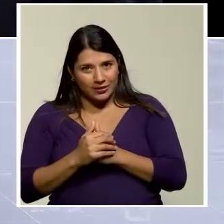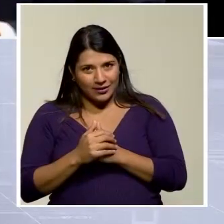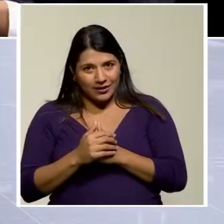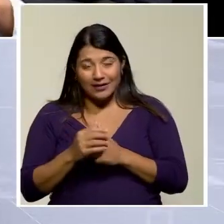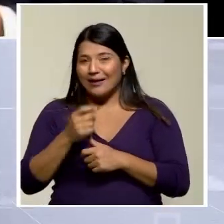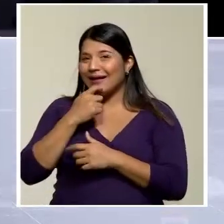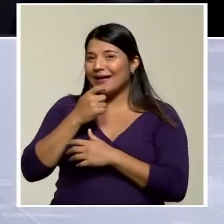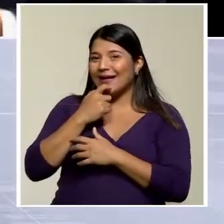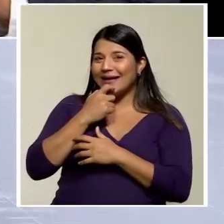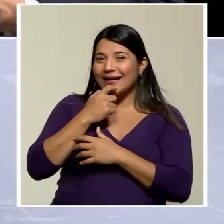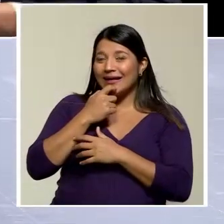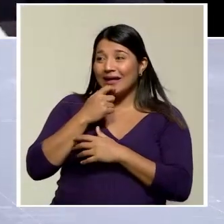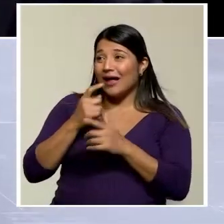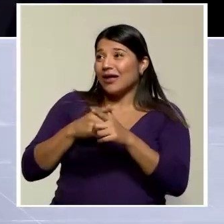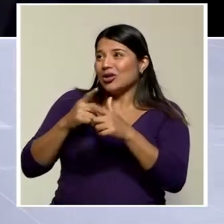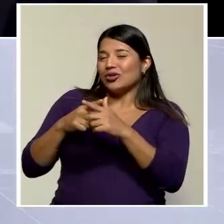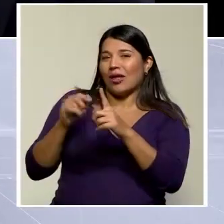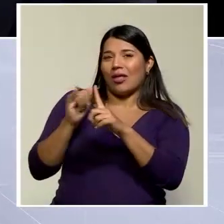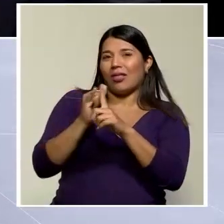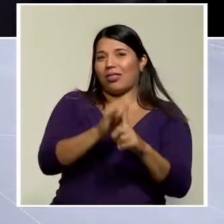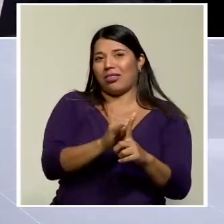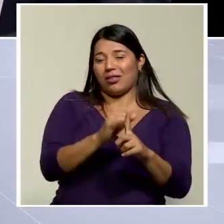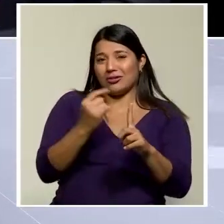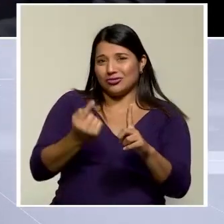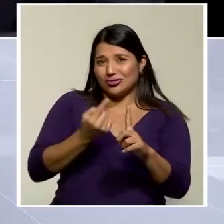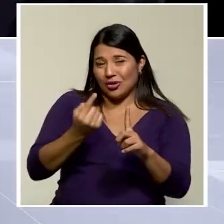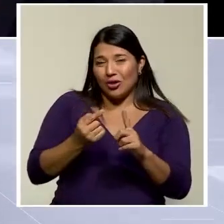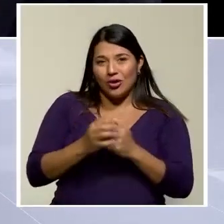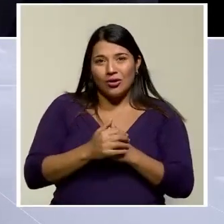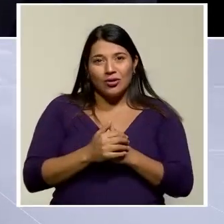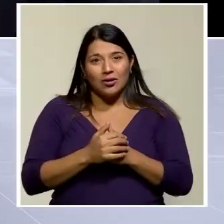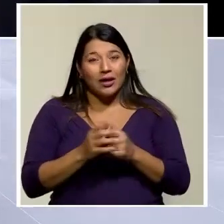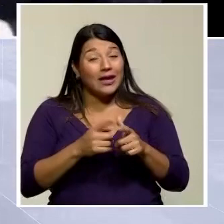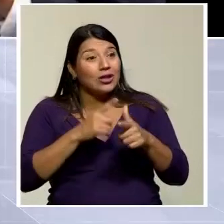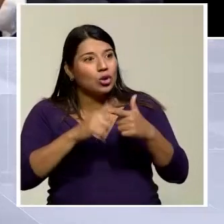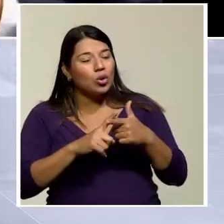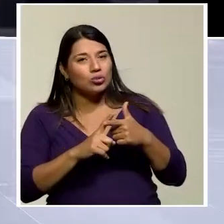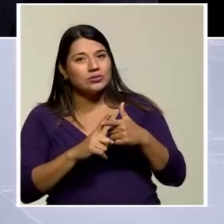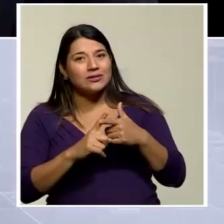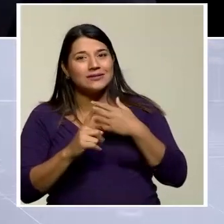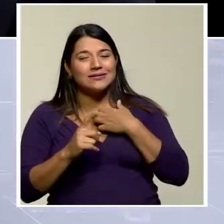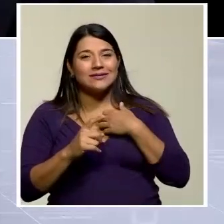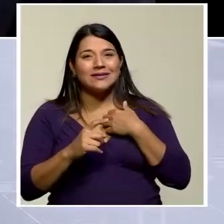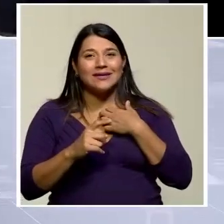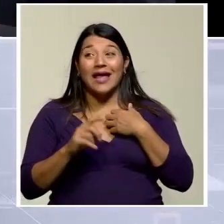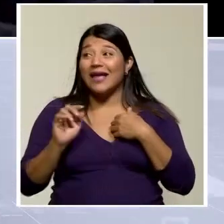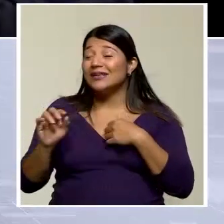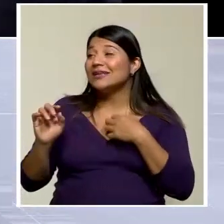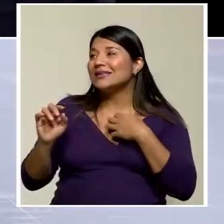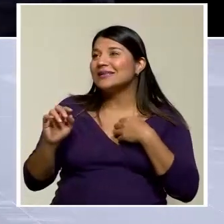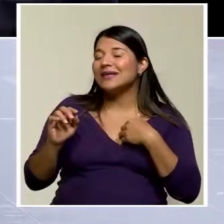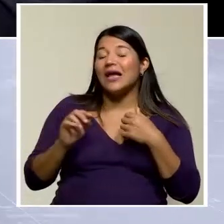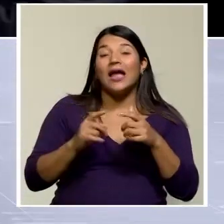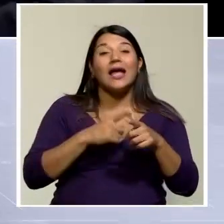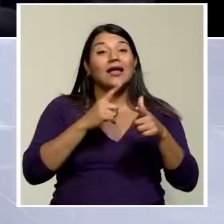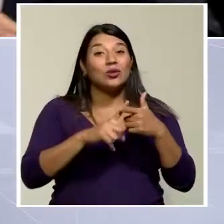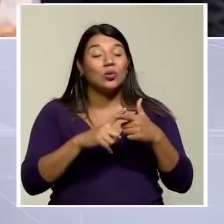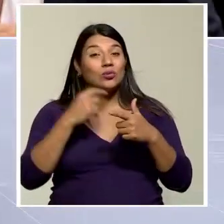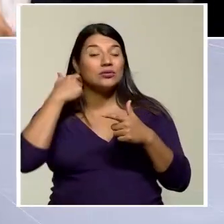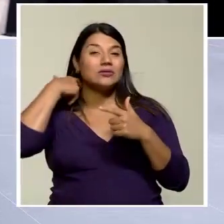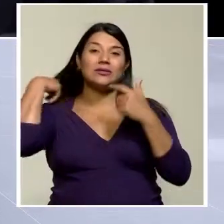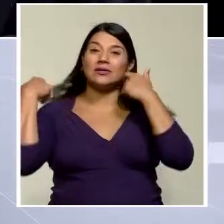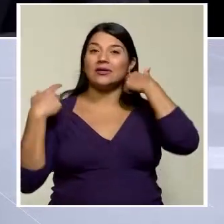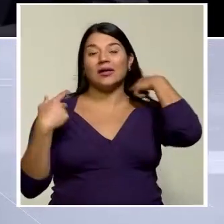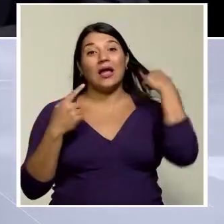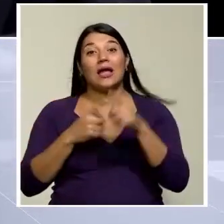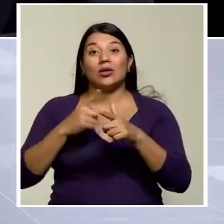del asunto... le cambiaron la camiseta. La clave del asunto... En fútbol eso se llama jugar al offside. La gente se corre